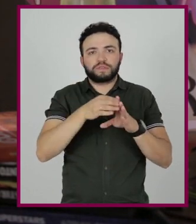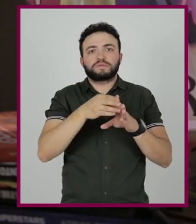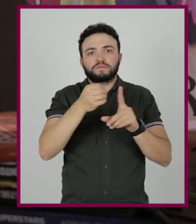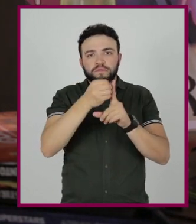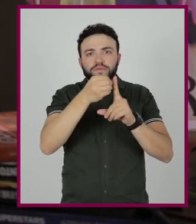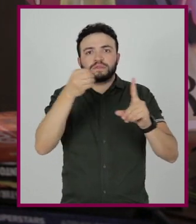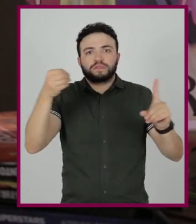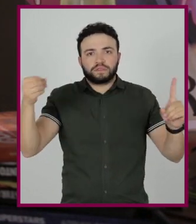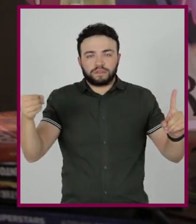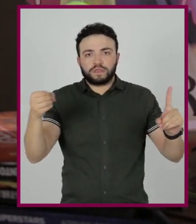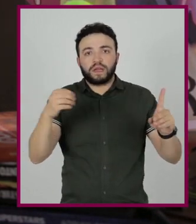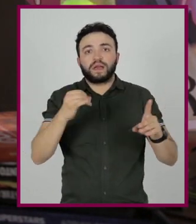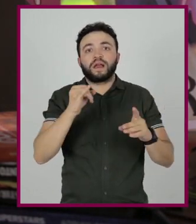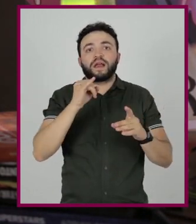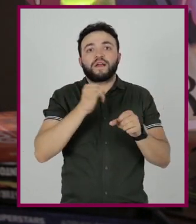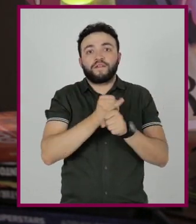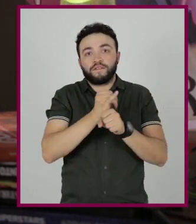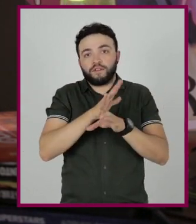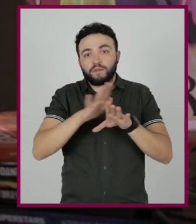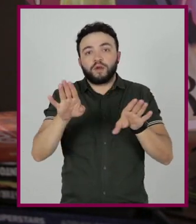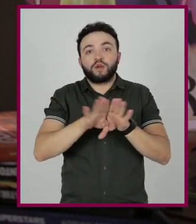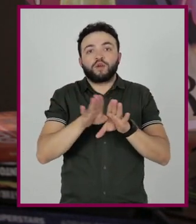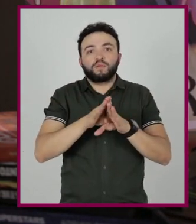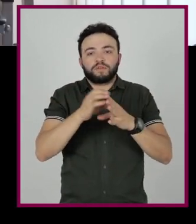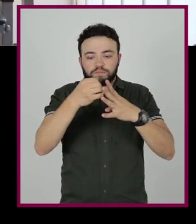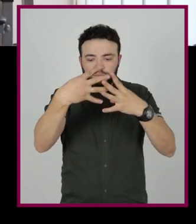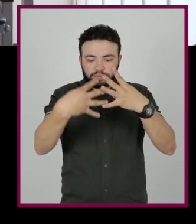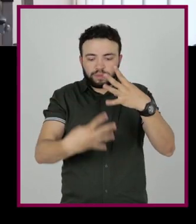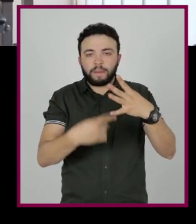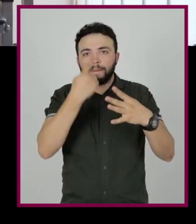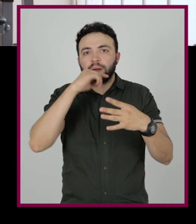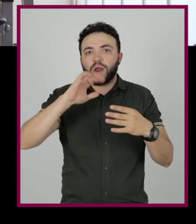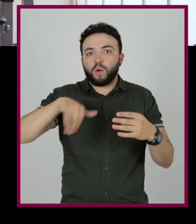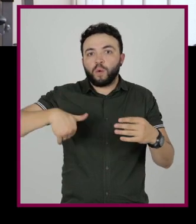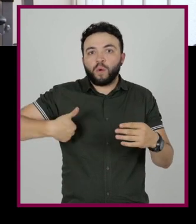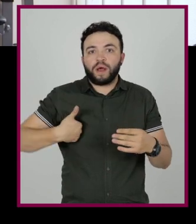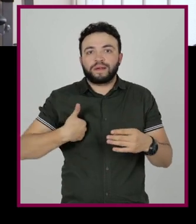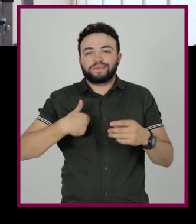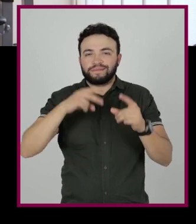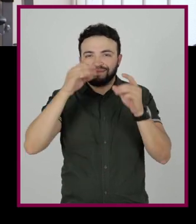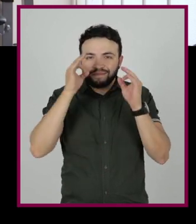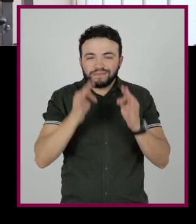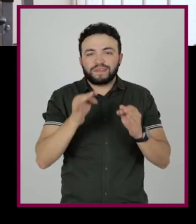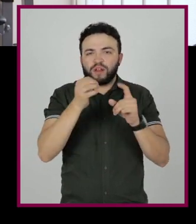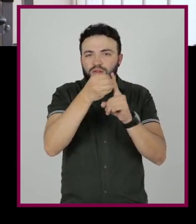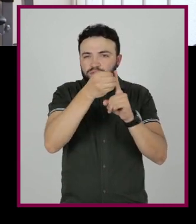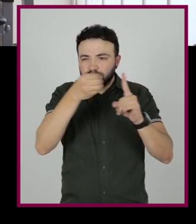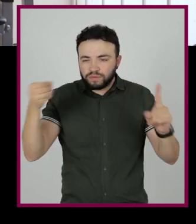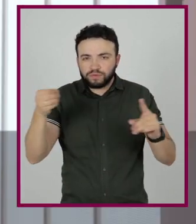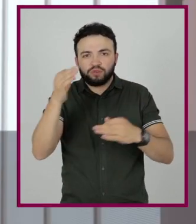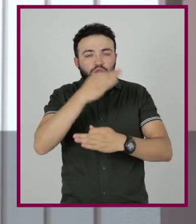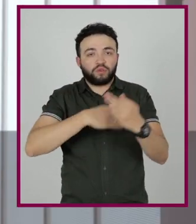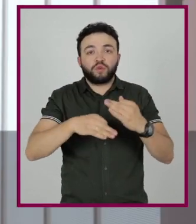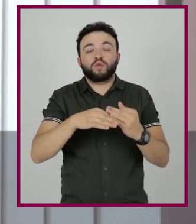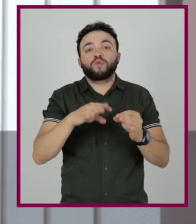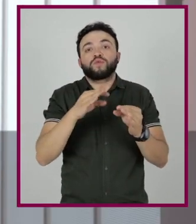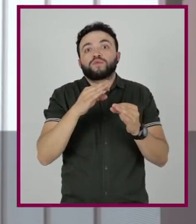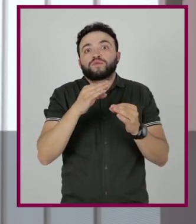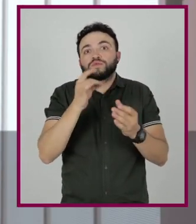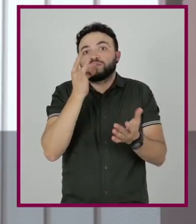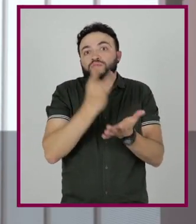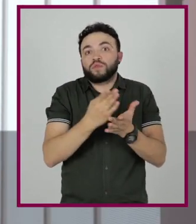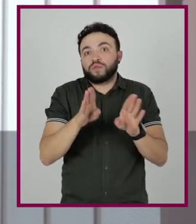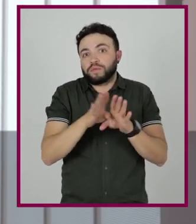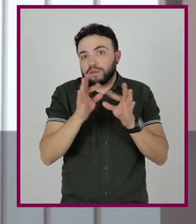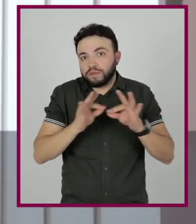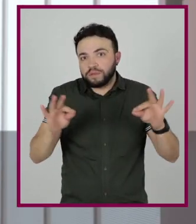sistemática que organiza en categorías la información esencial para el almacenamiento. O sea, sé organizar bien y solo lo esencial.